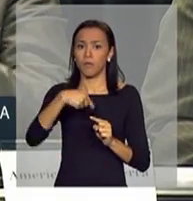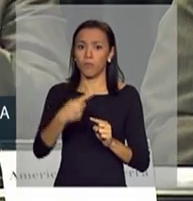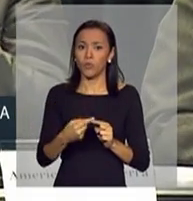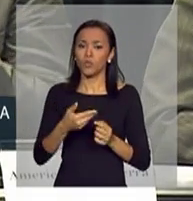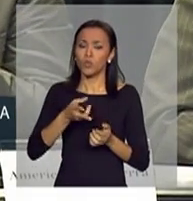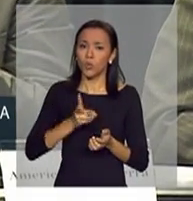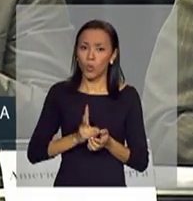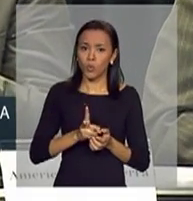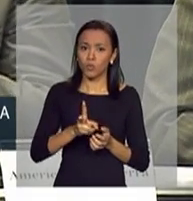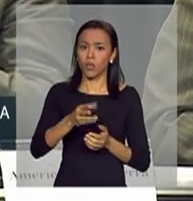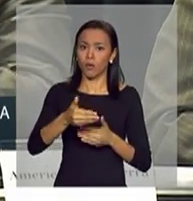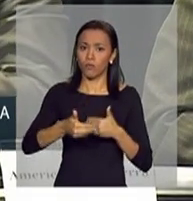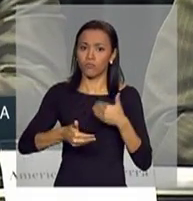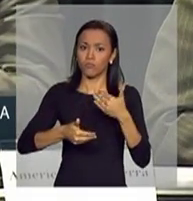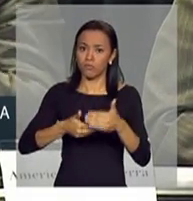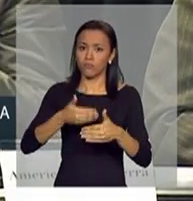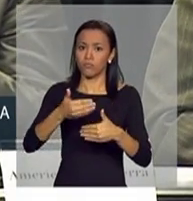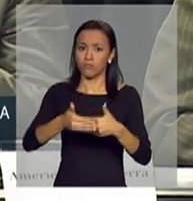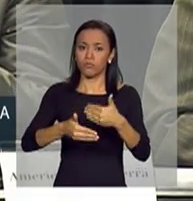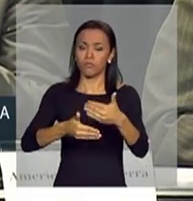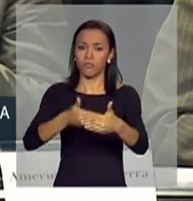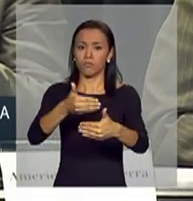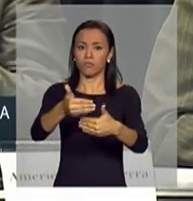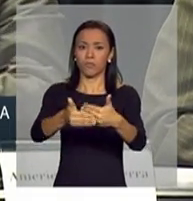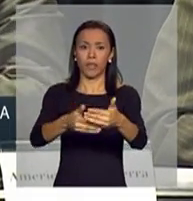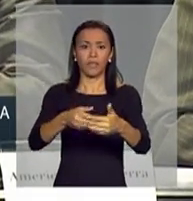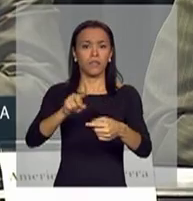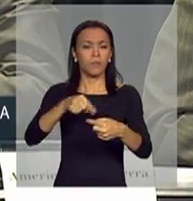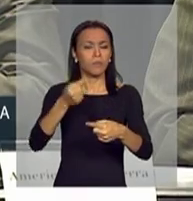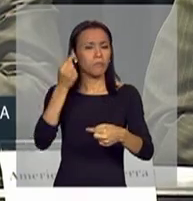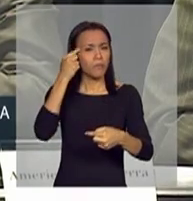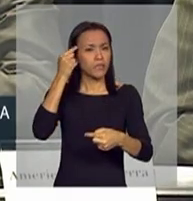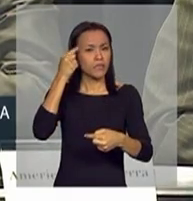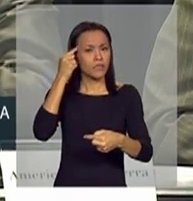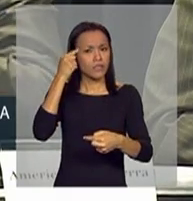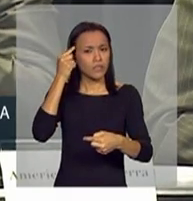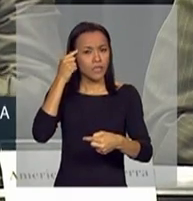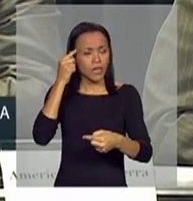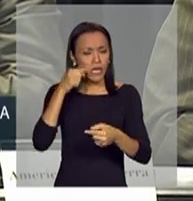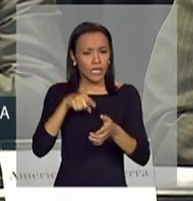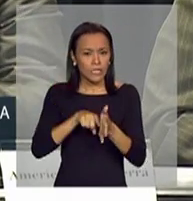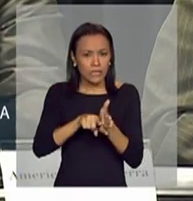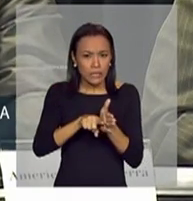sistemático. Por lo tanto, se enfrentó a la vez de empezar las investigaciones, pero a la vez también de